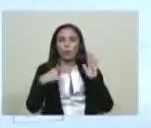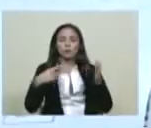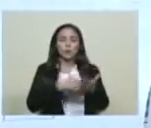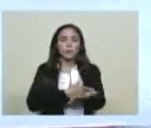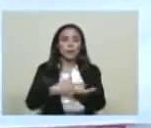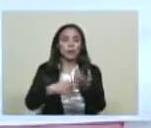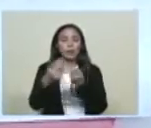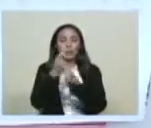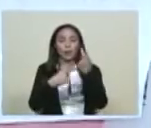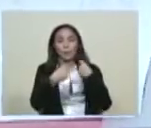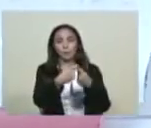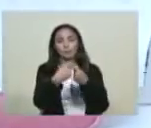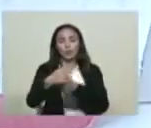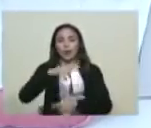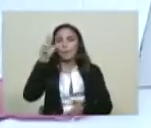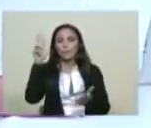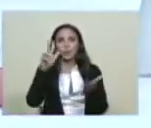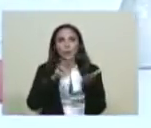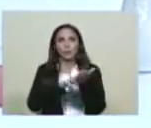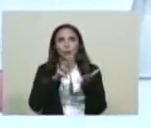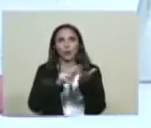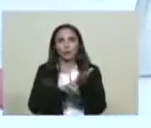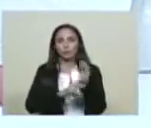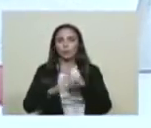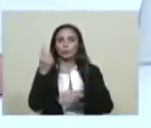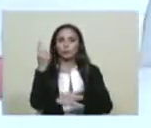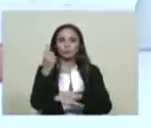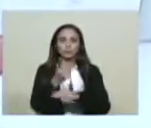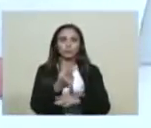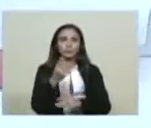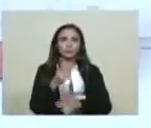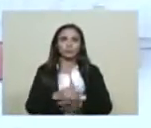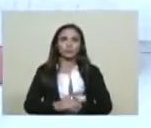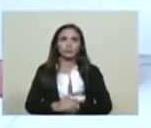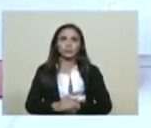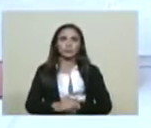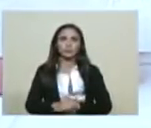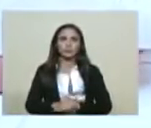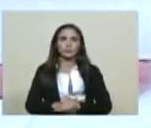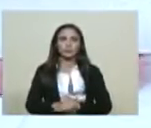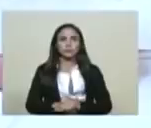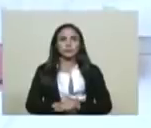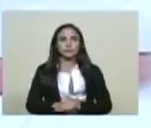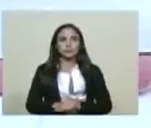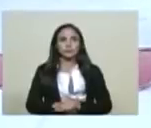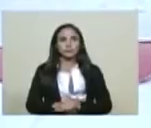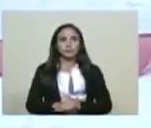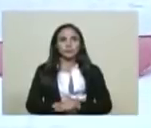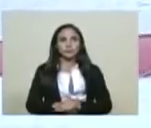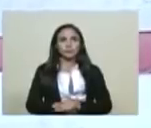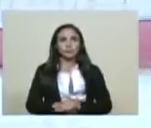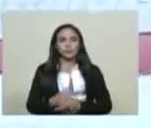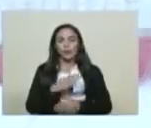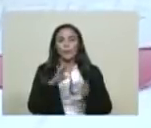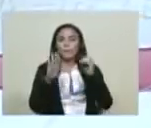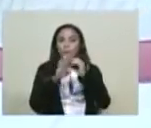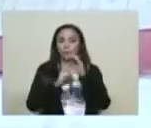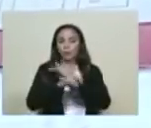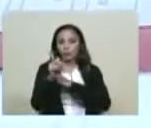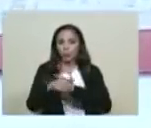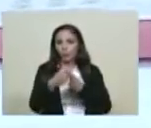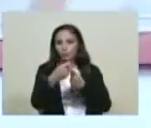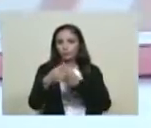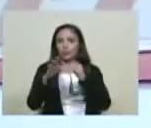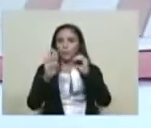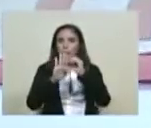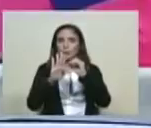29.640.511 millones de bolívares aprobado por el Fonden y en Petro, ministro, en Petro,